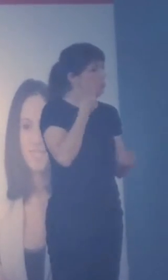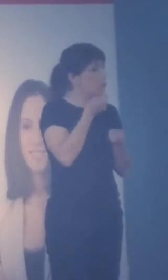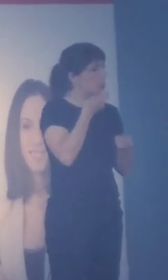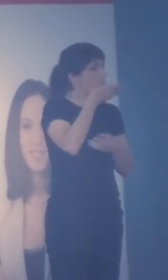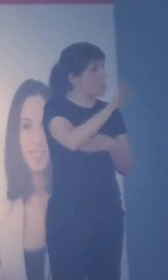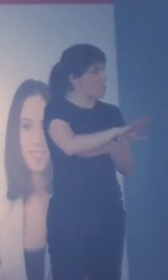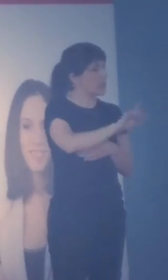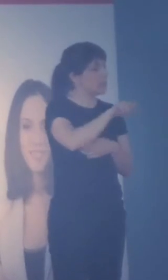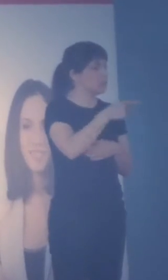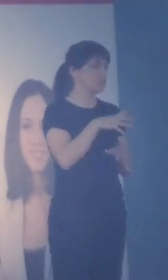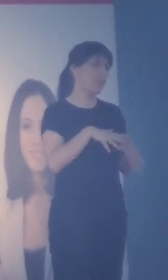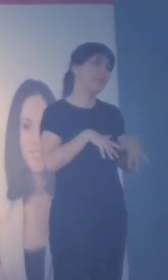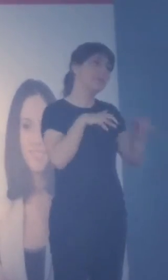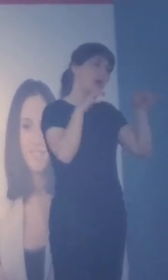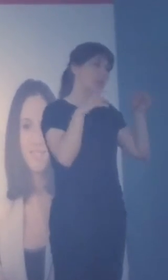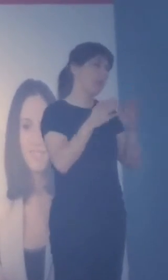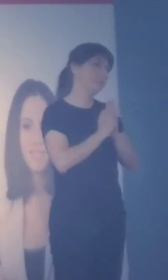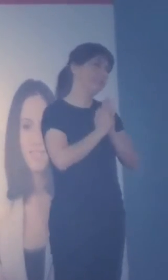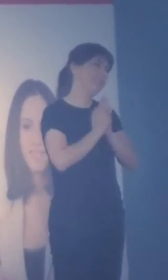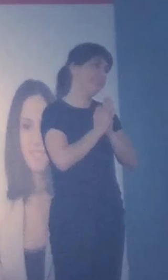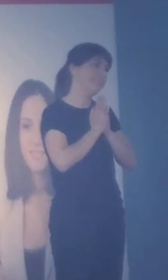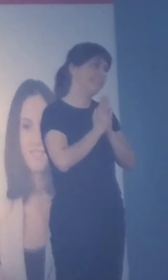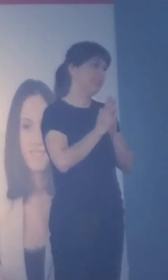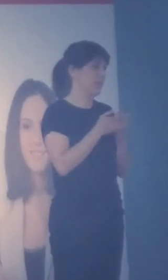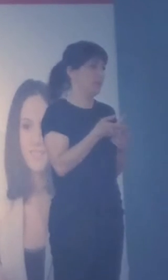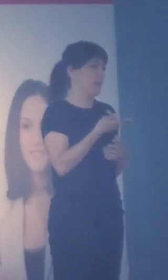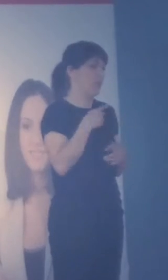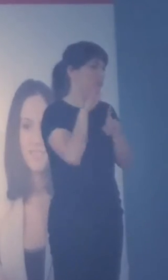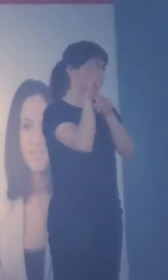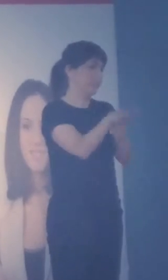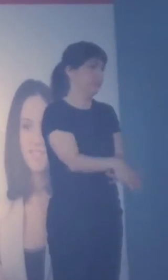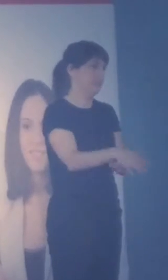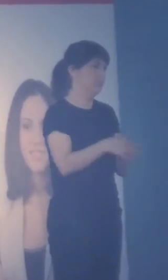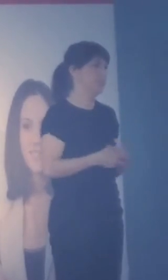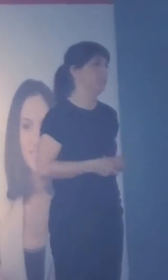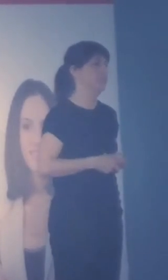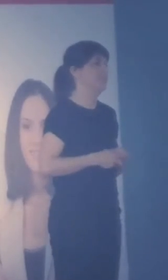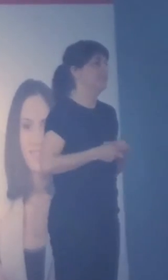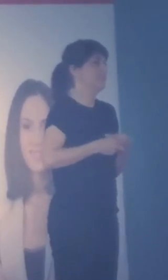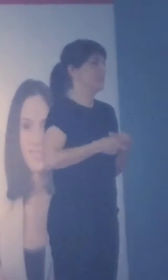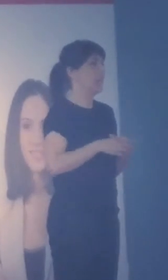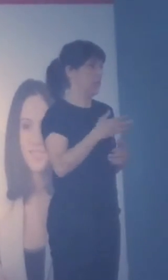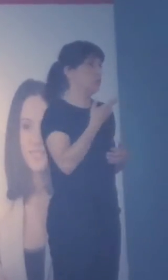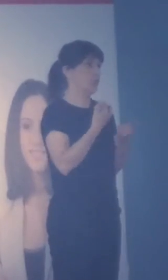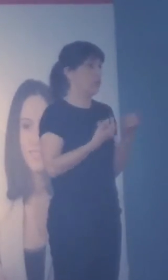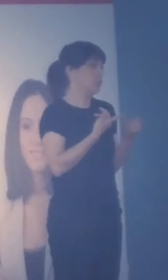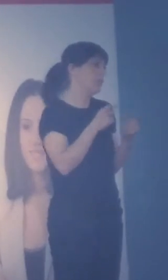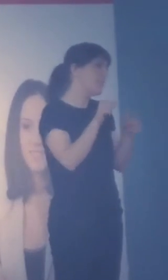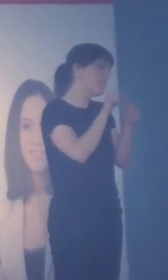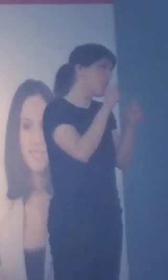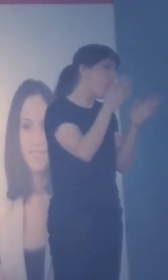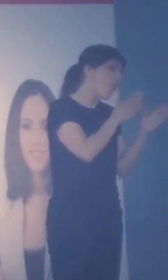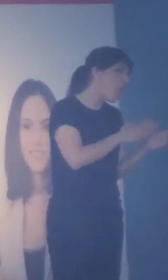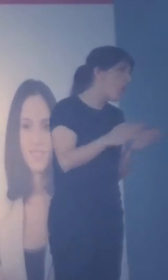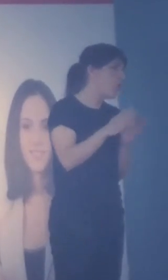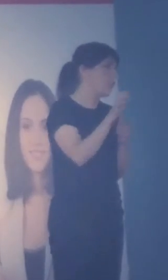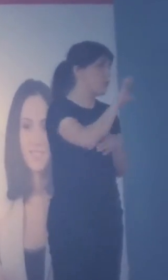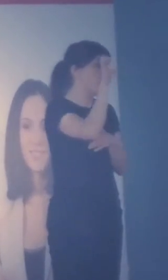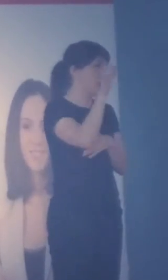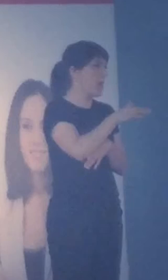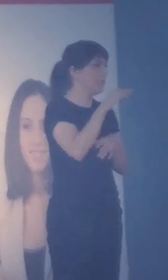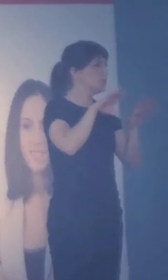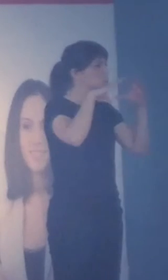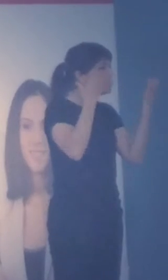algo, se é preciso. É acabar con ele. Temos unha nova orden europea e unha nova orden